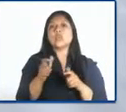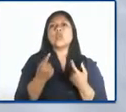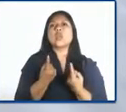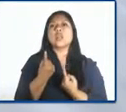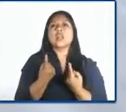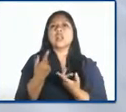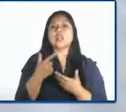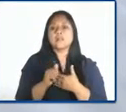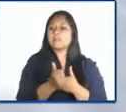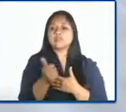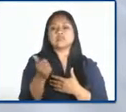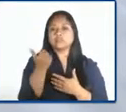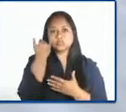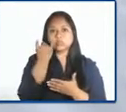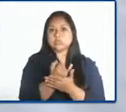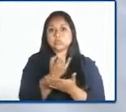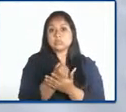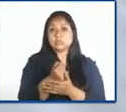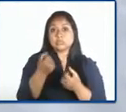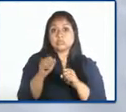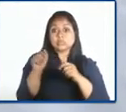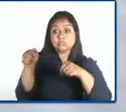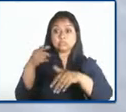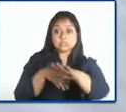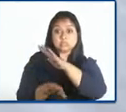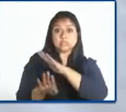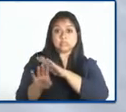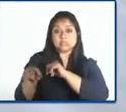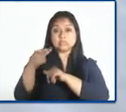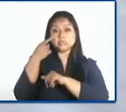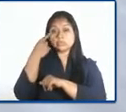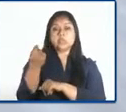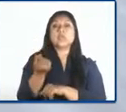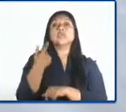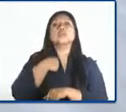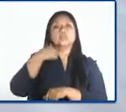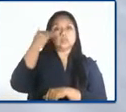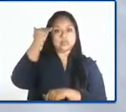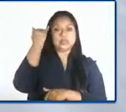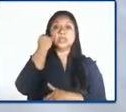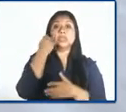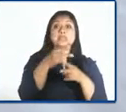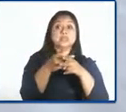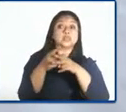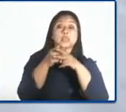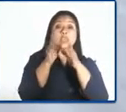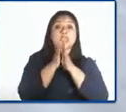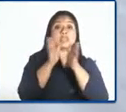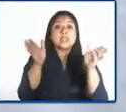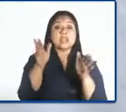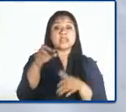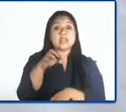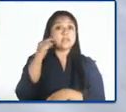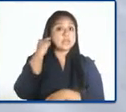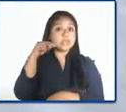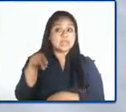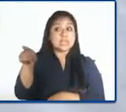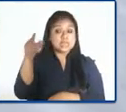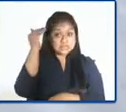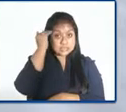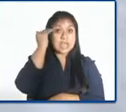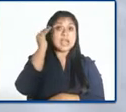cuál es el avance de esta investigación que se está llevando de forma interna. Lo único que sé es de que Inspectoría General de la Procuraduría General de la Nación ya tiene